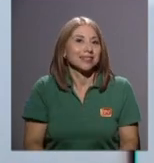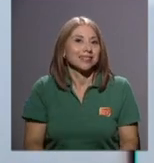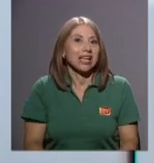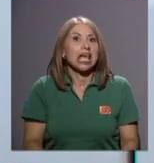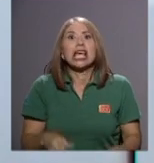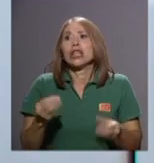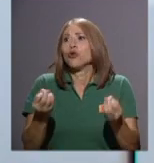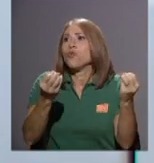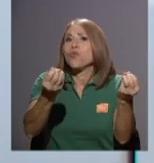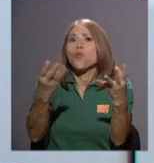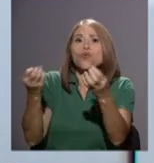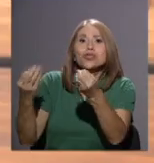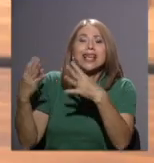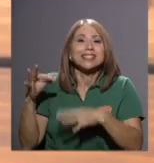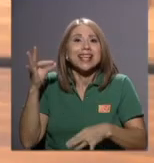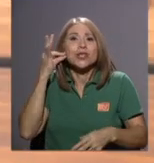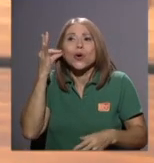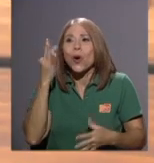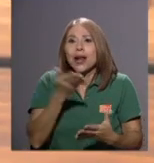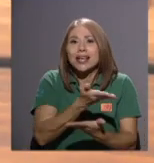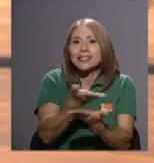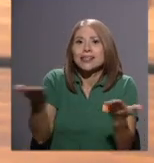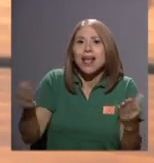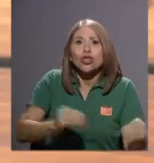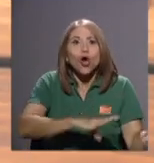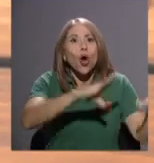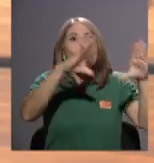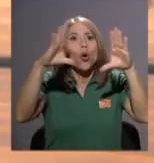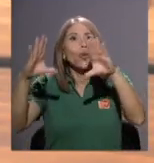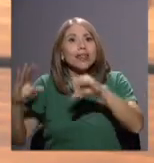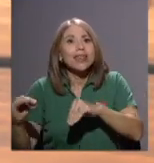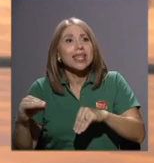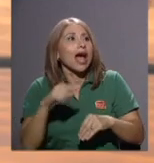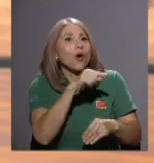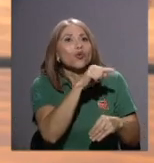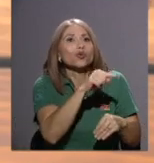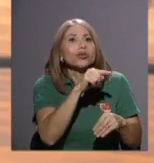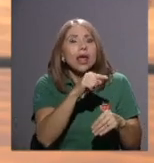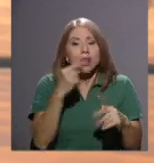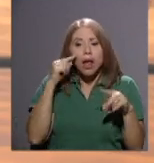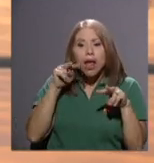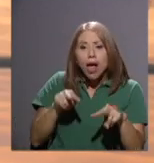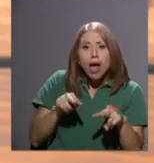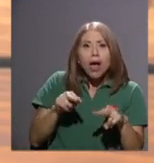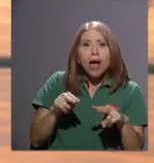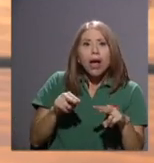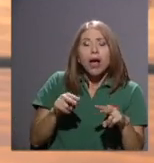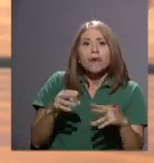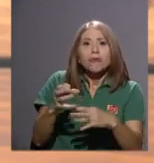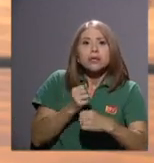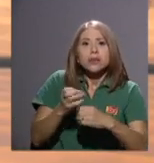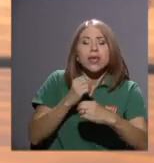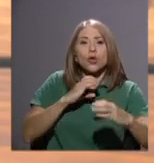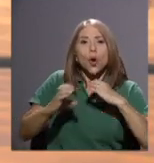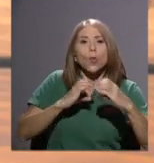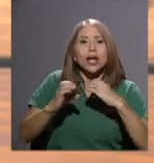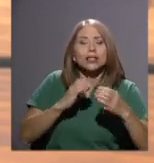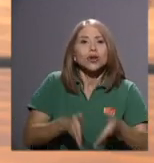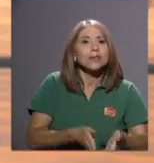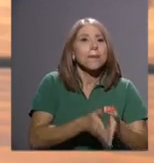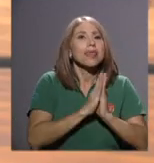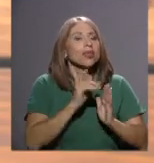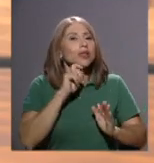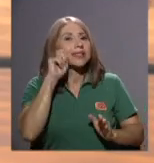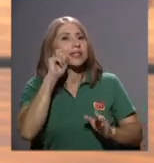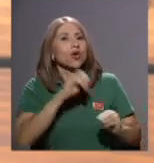de señoras, de muchachas, todo el día... digamos que comunicaciones pidiéndole sexo todo el día. Entonces